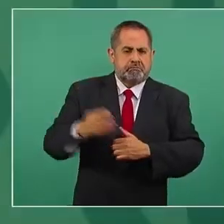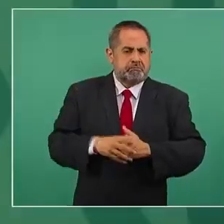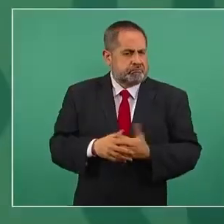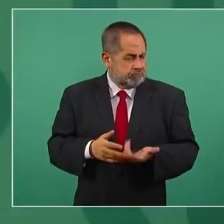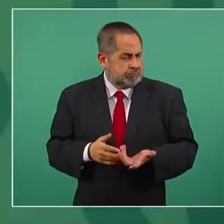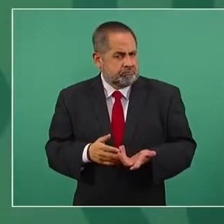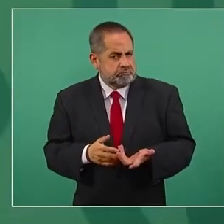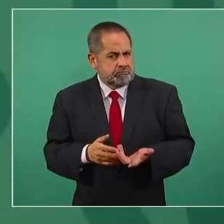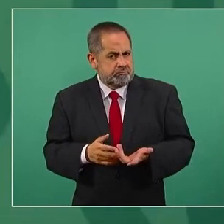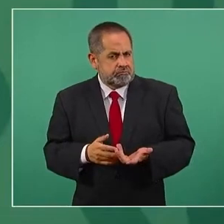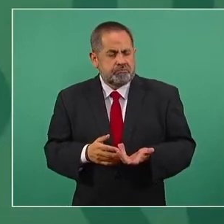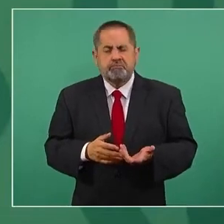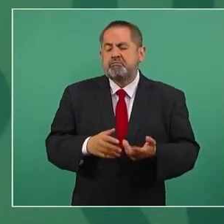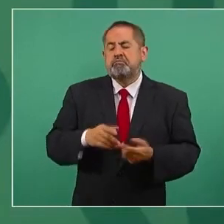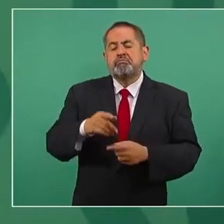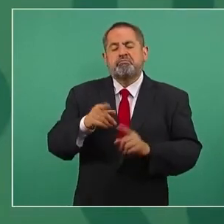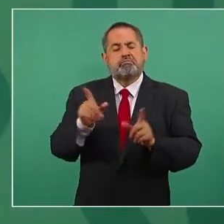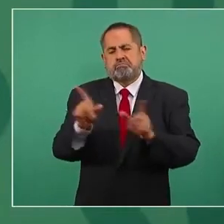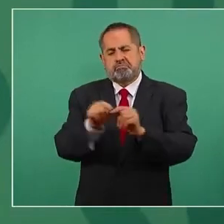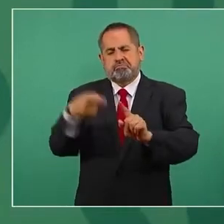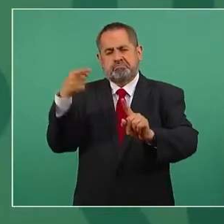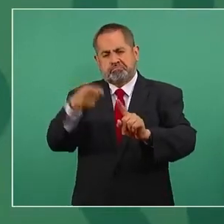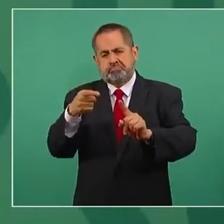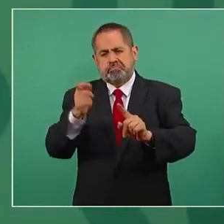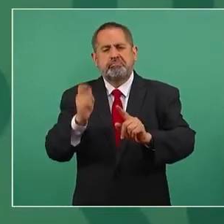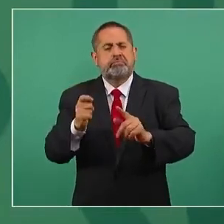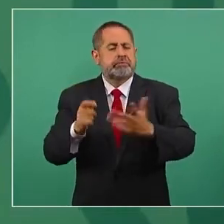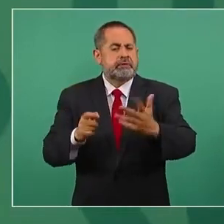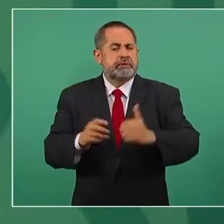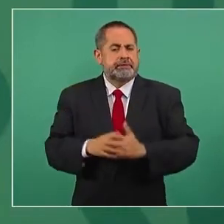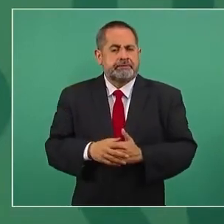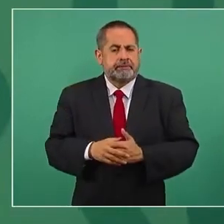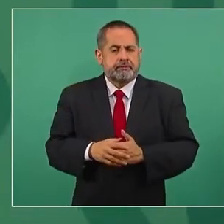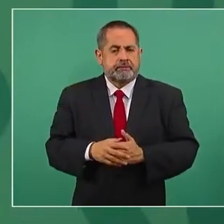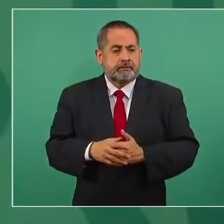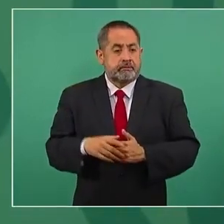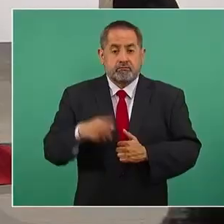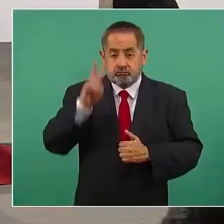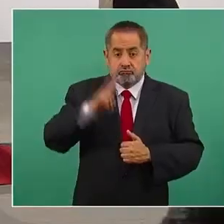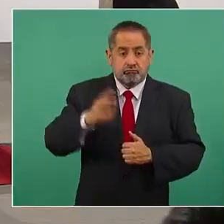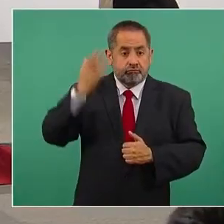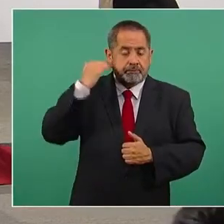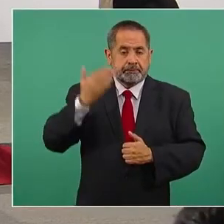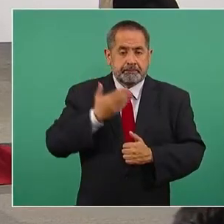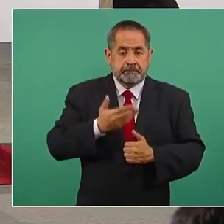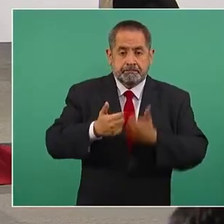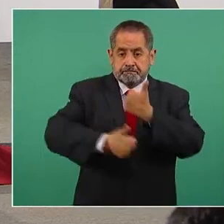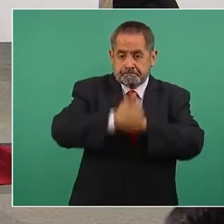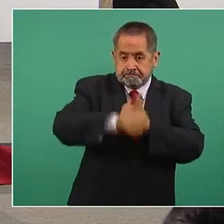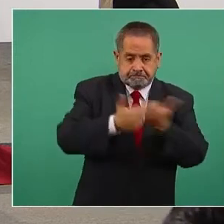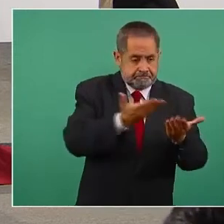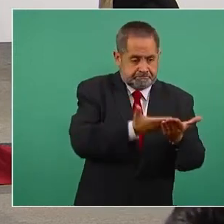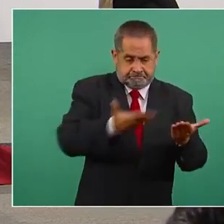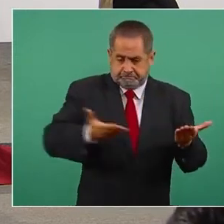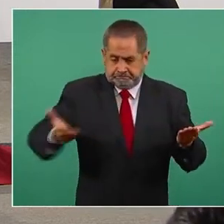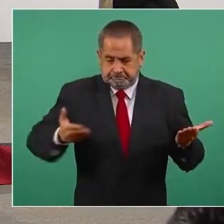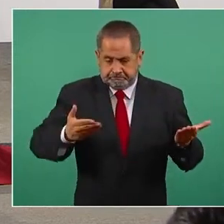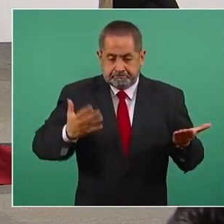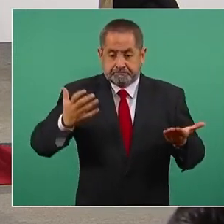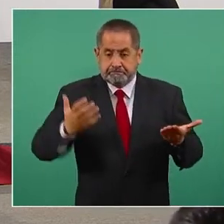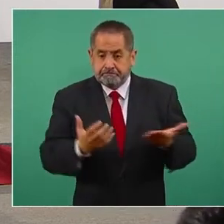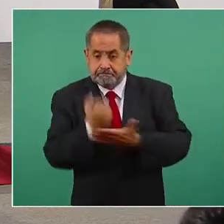Baste señalar que no hubo licitaciones, fueron